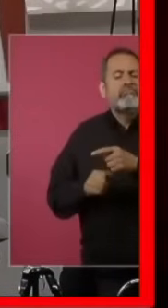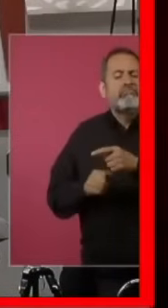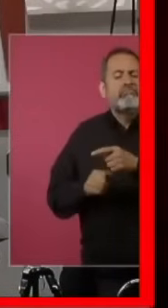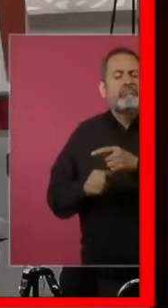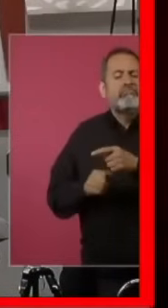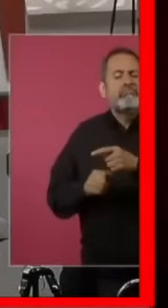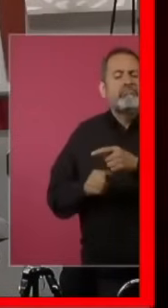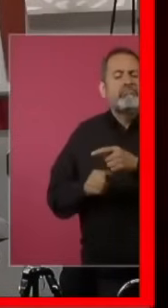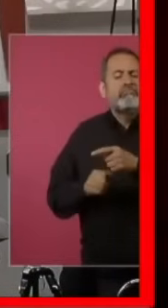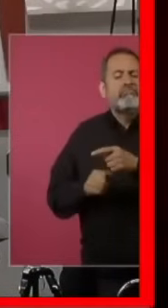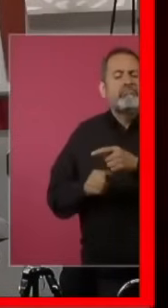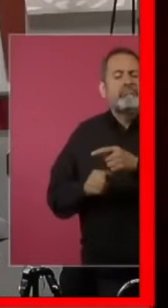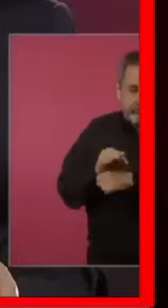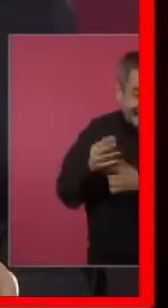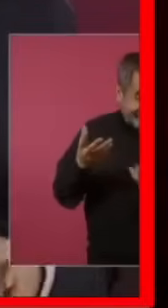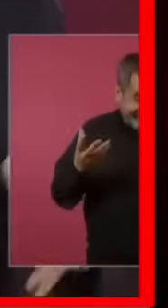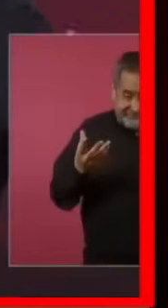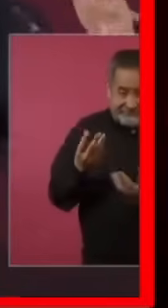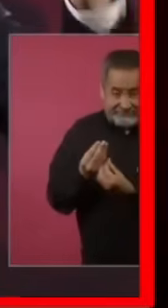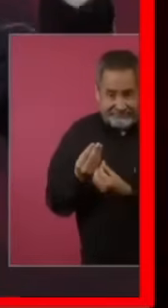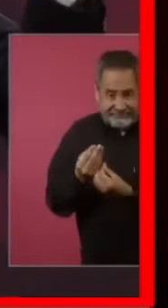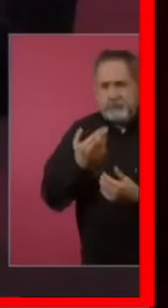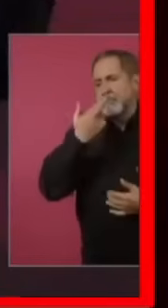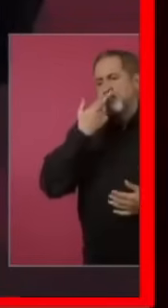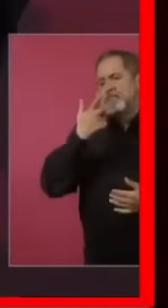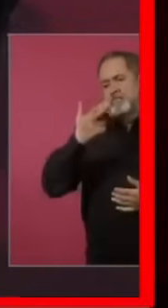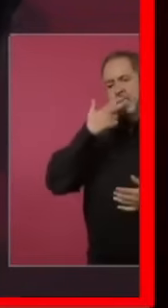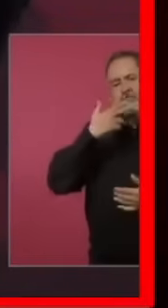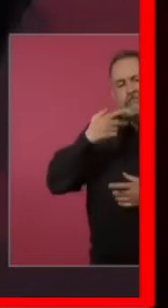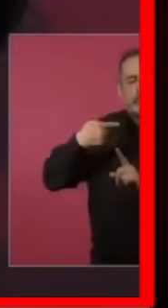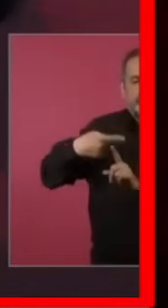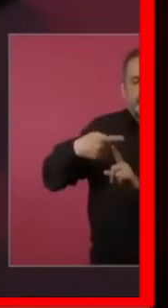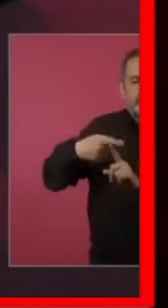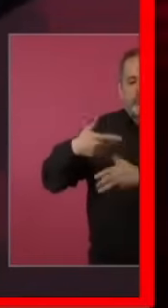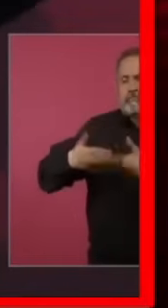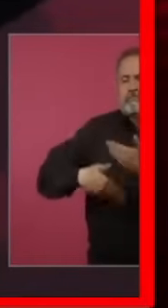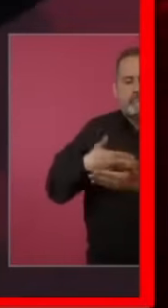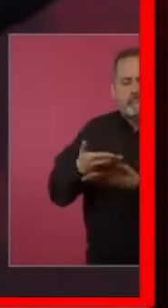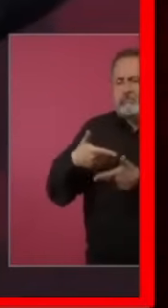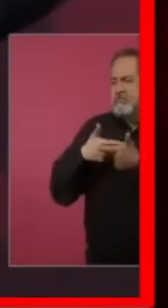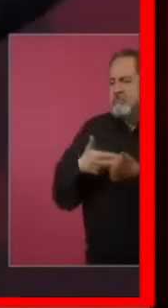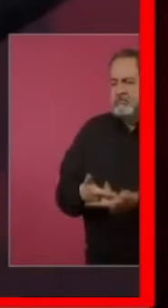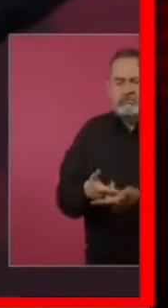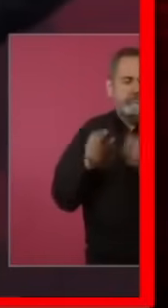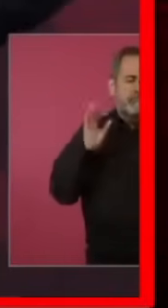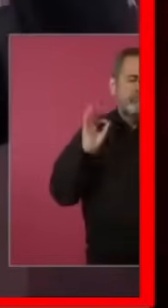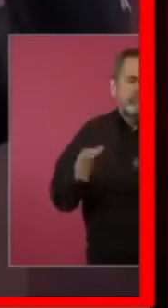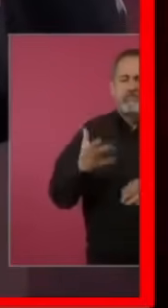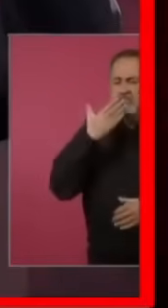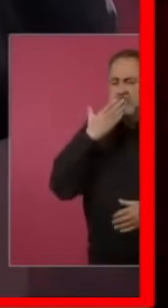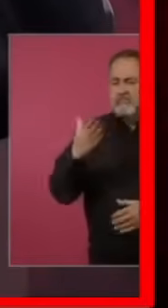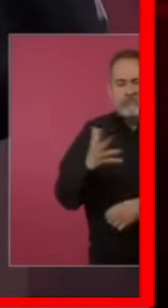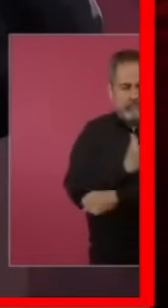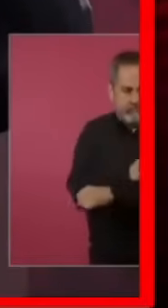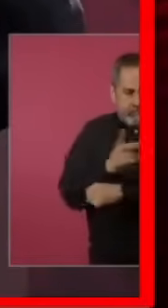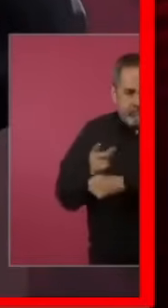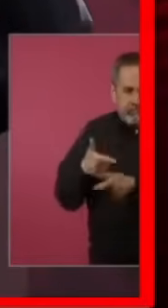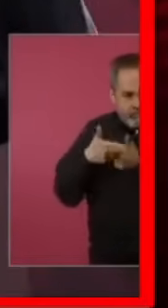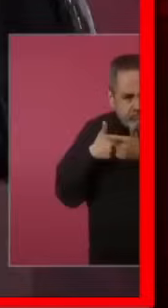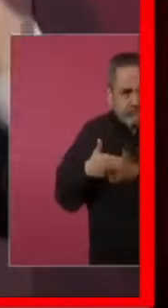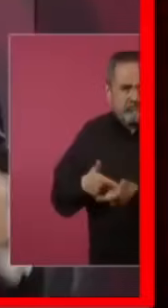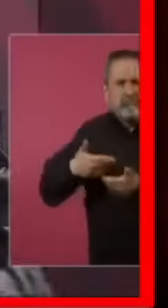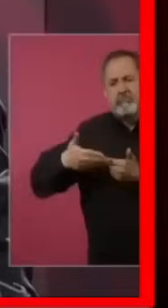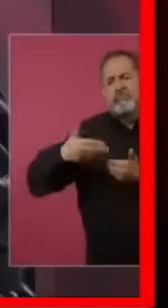a México, pues tiene mucha posibilidad de que se mantenga y que permanezca y